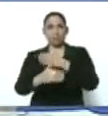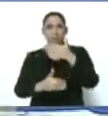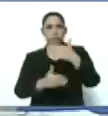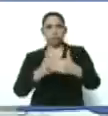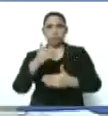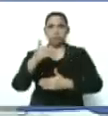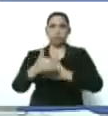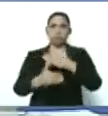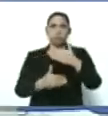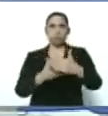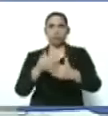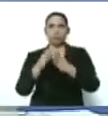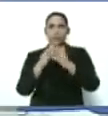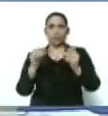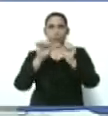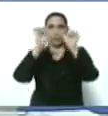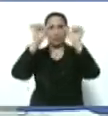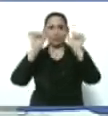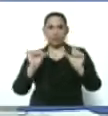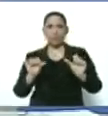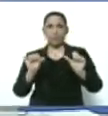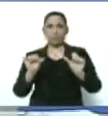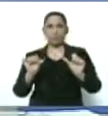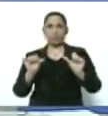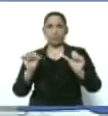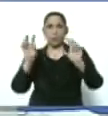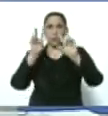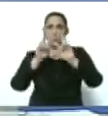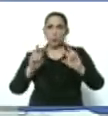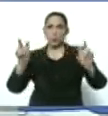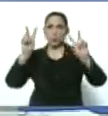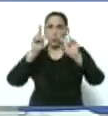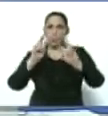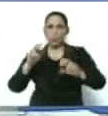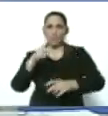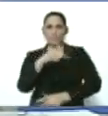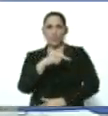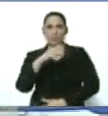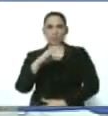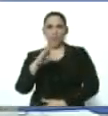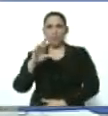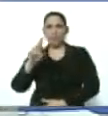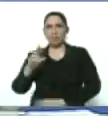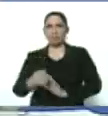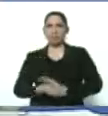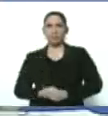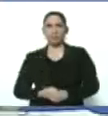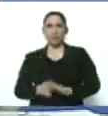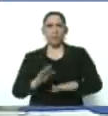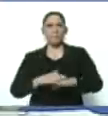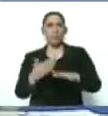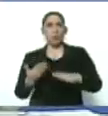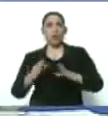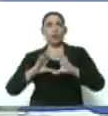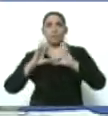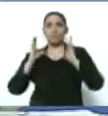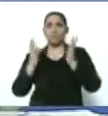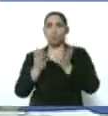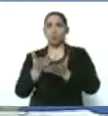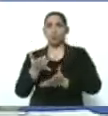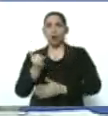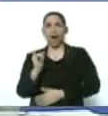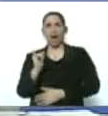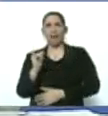progresivamente todo el sistema diagnóstico de los PCR. Porque en el mundo se está presentando